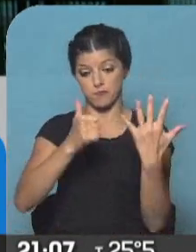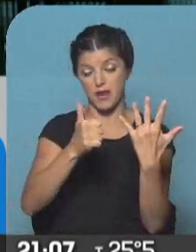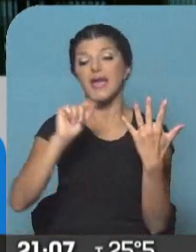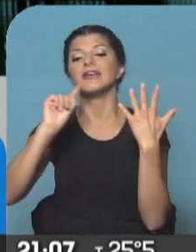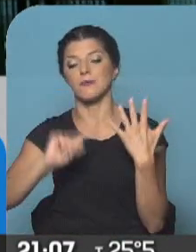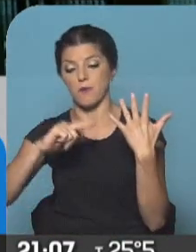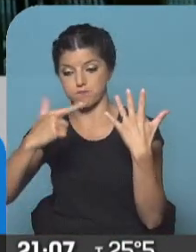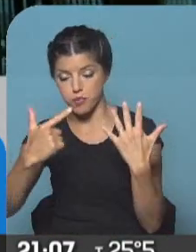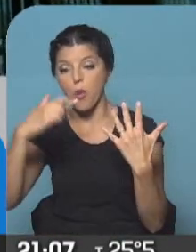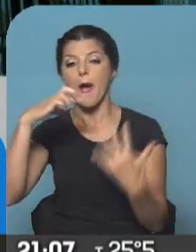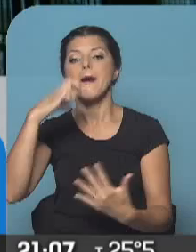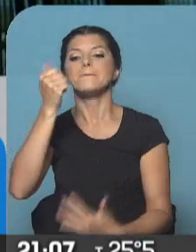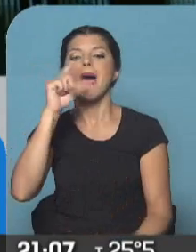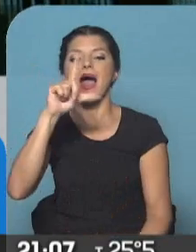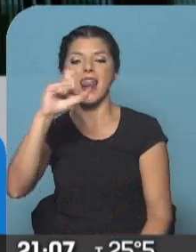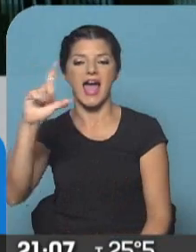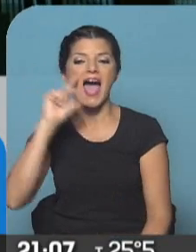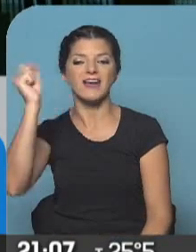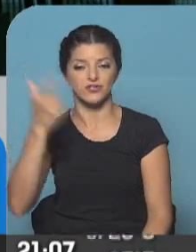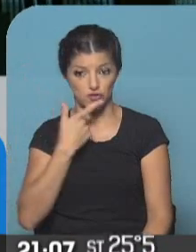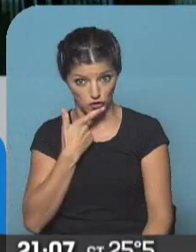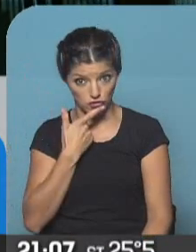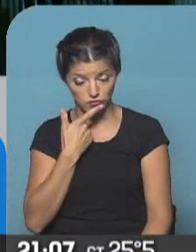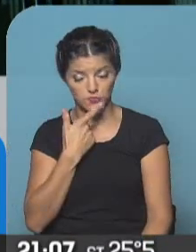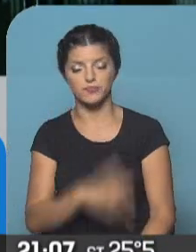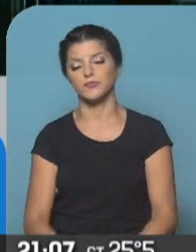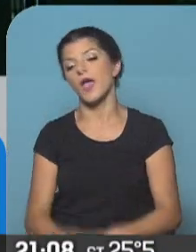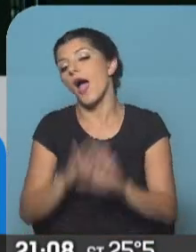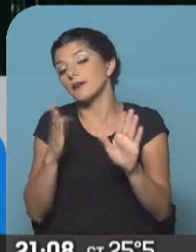Palacios, entre otras penas pedidas por los fiscales.